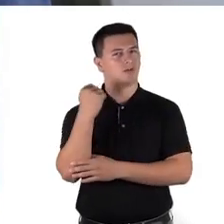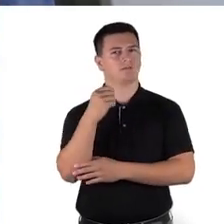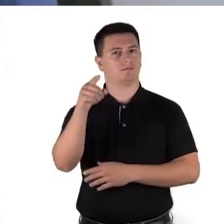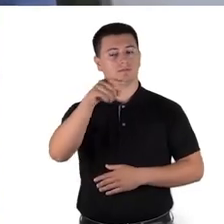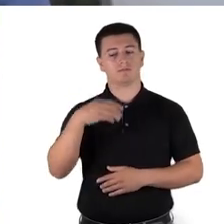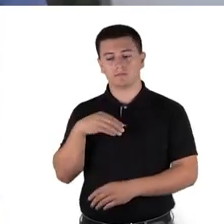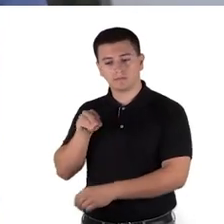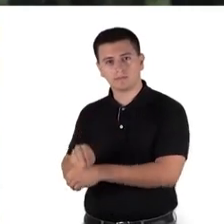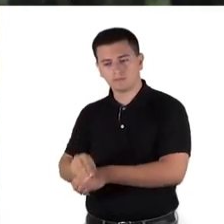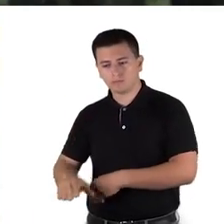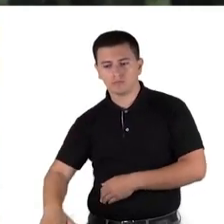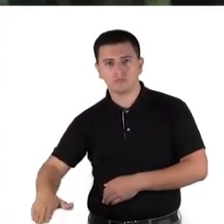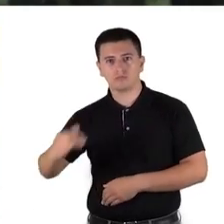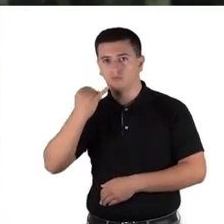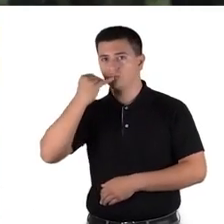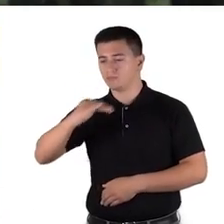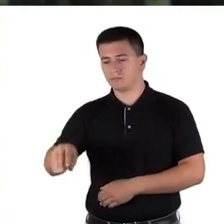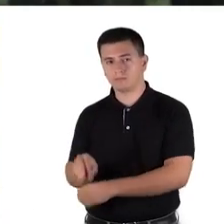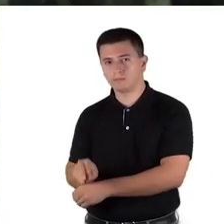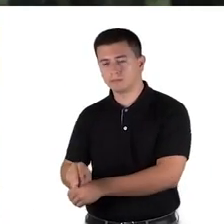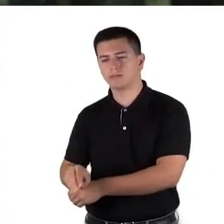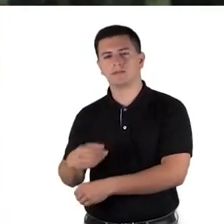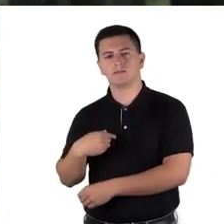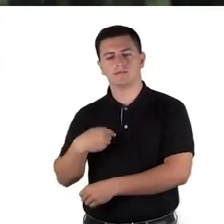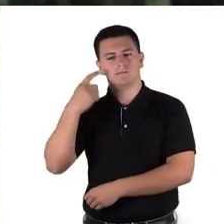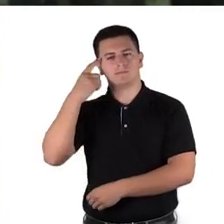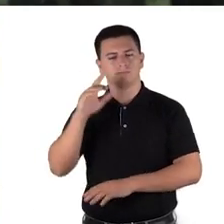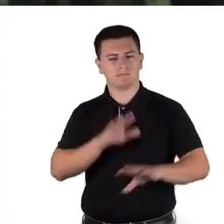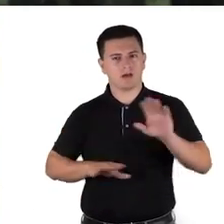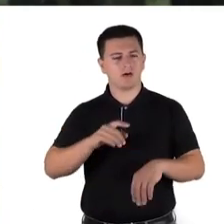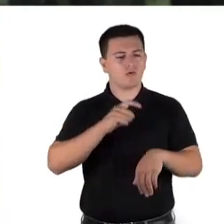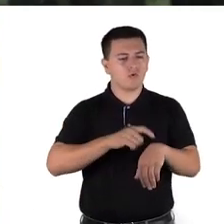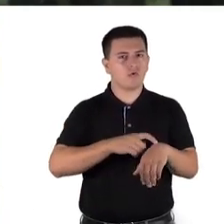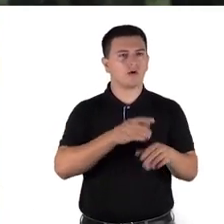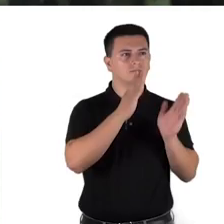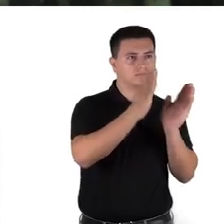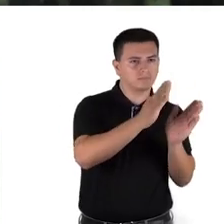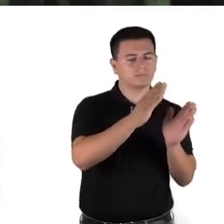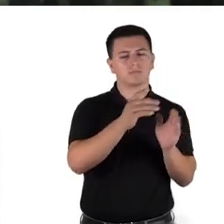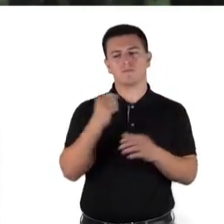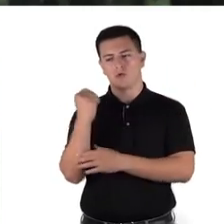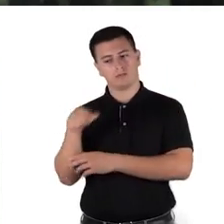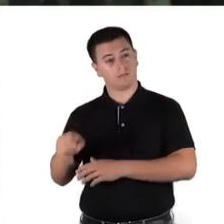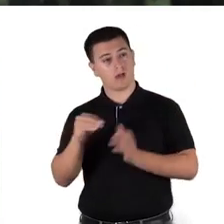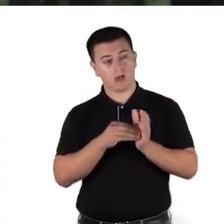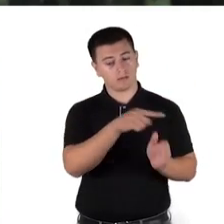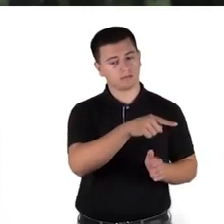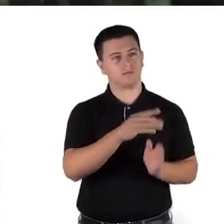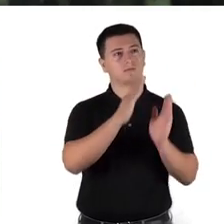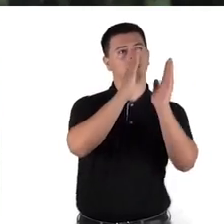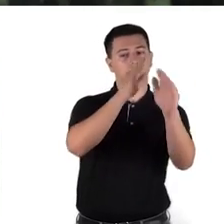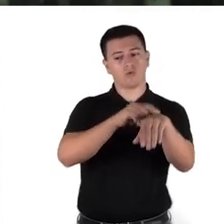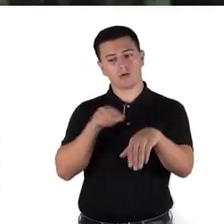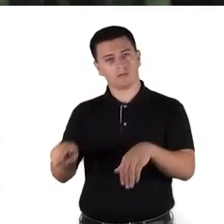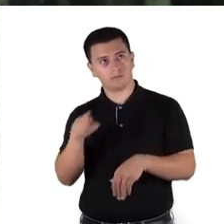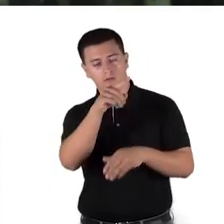de actividad, un horario. Así es. Y es importante que durante la crianza, durante el tiempo de los niños, podamos establecer ciertos horarios claves